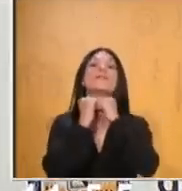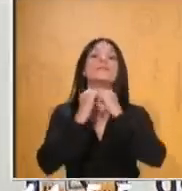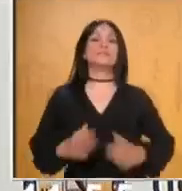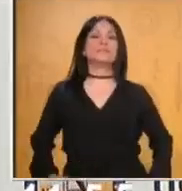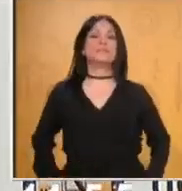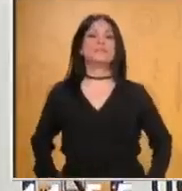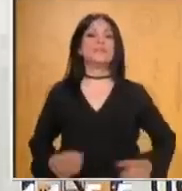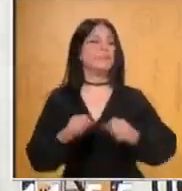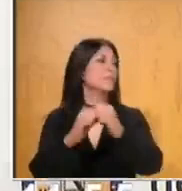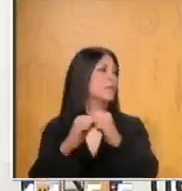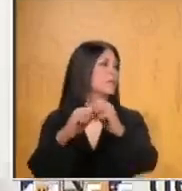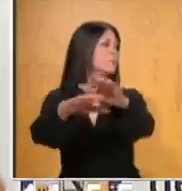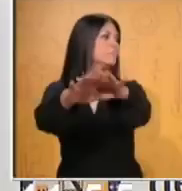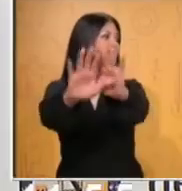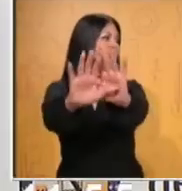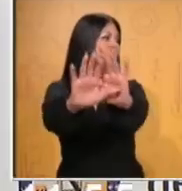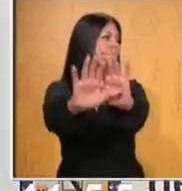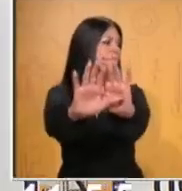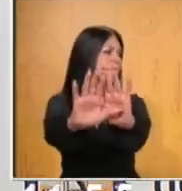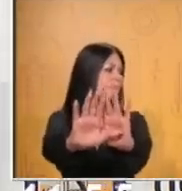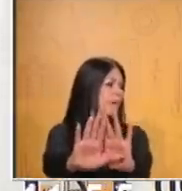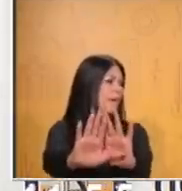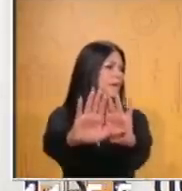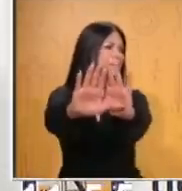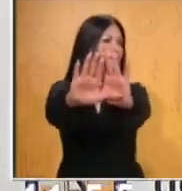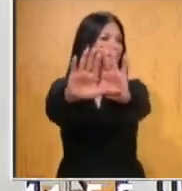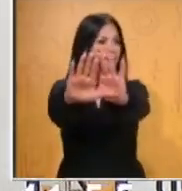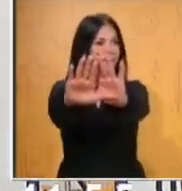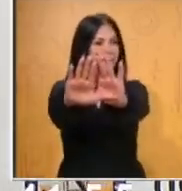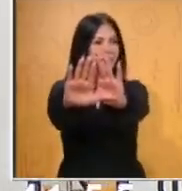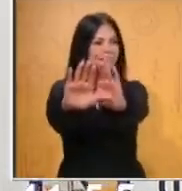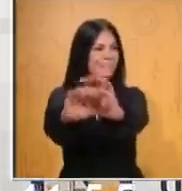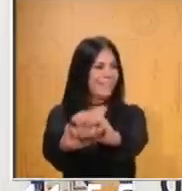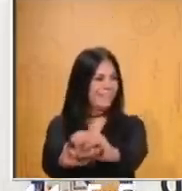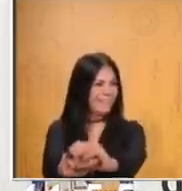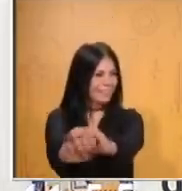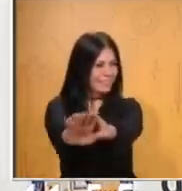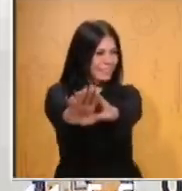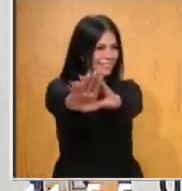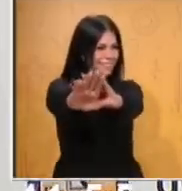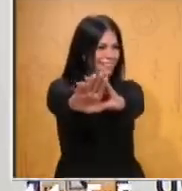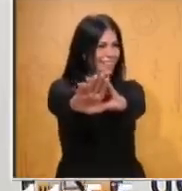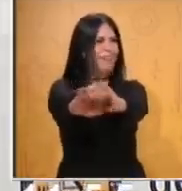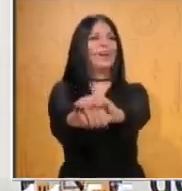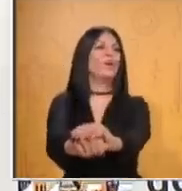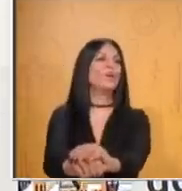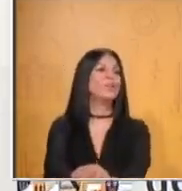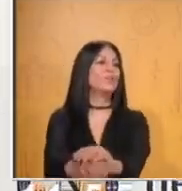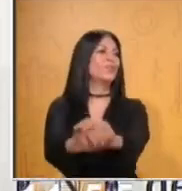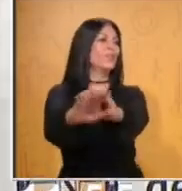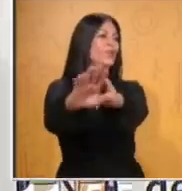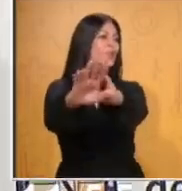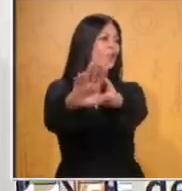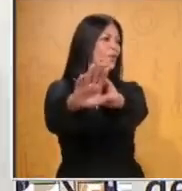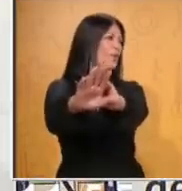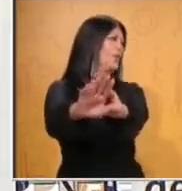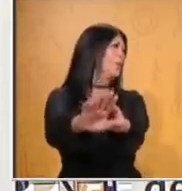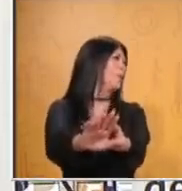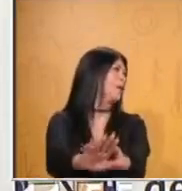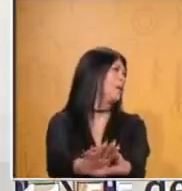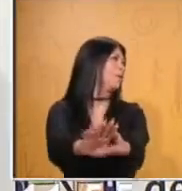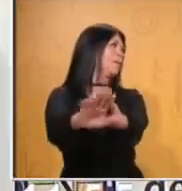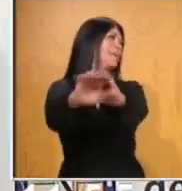4, 5, 6, 7, 8,